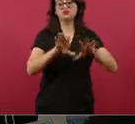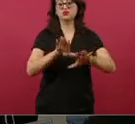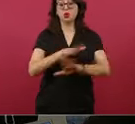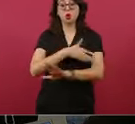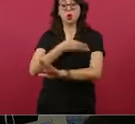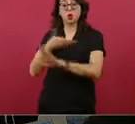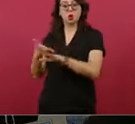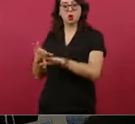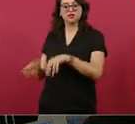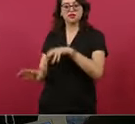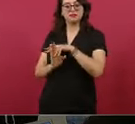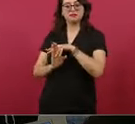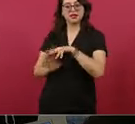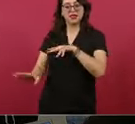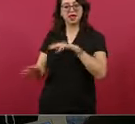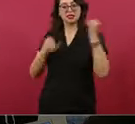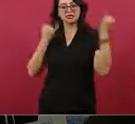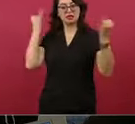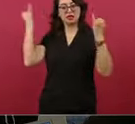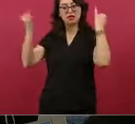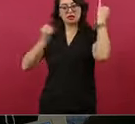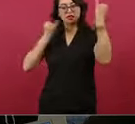han tomado